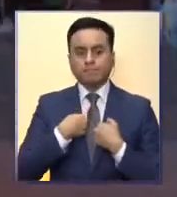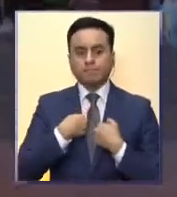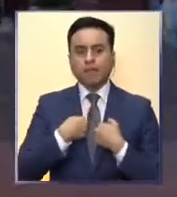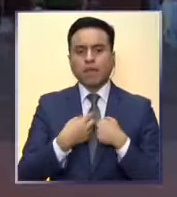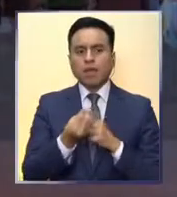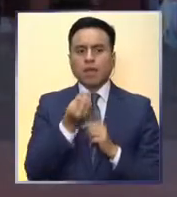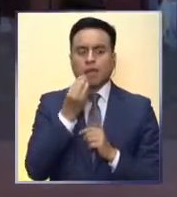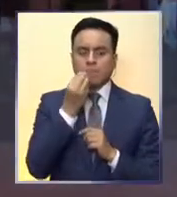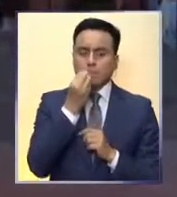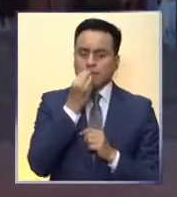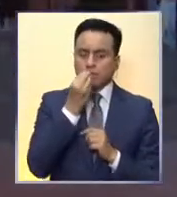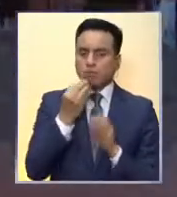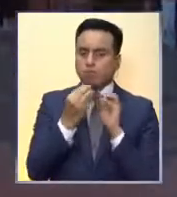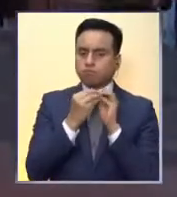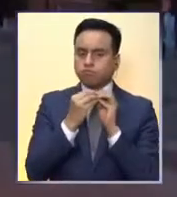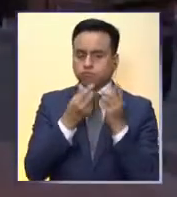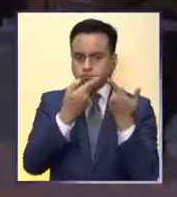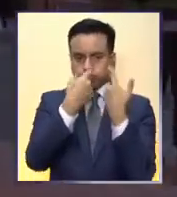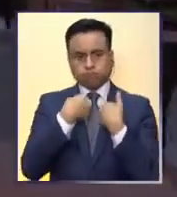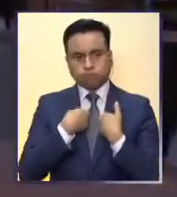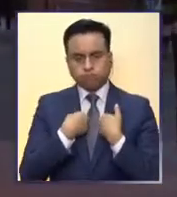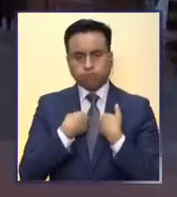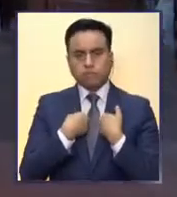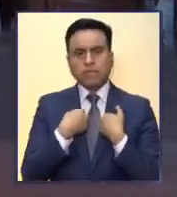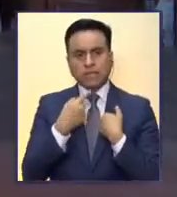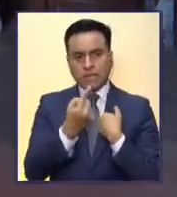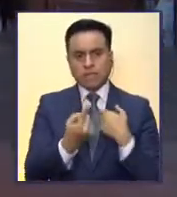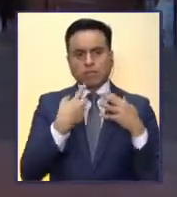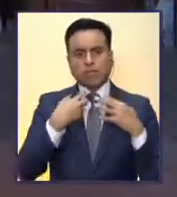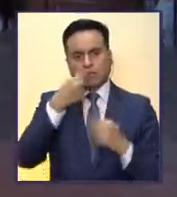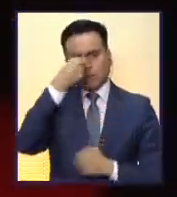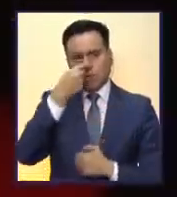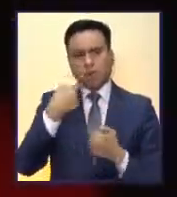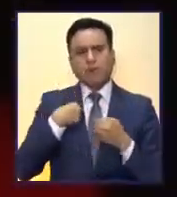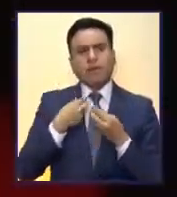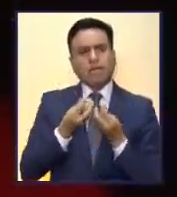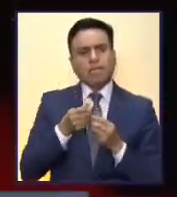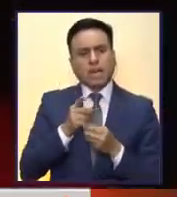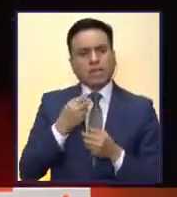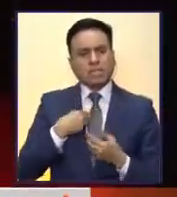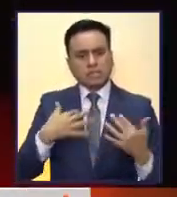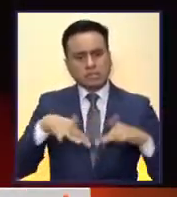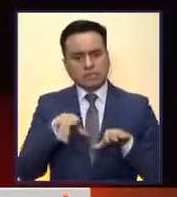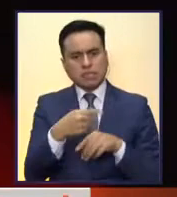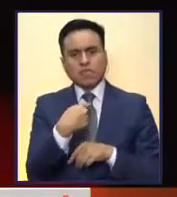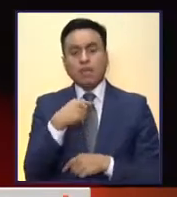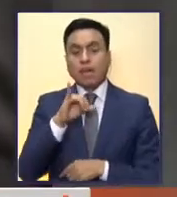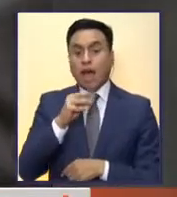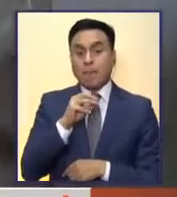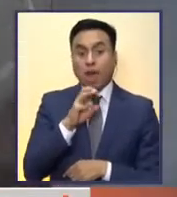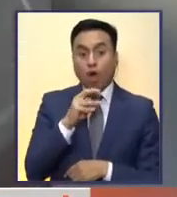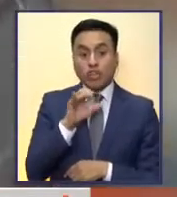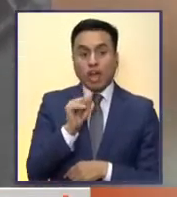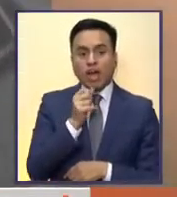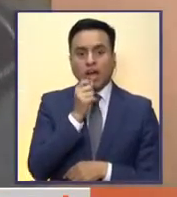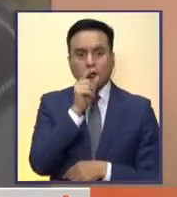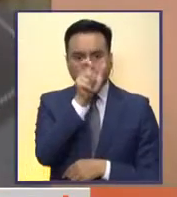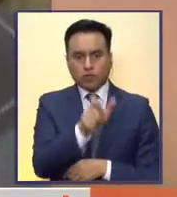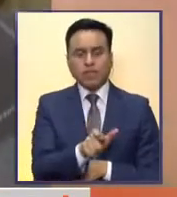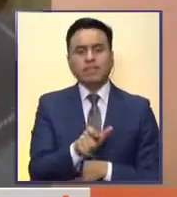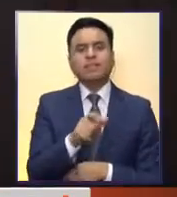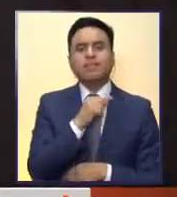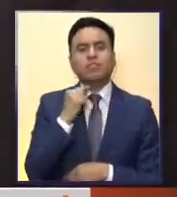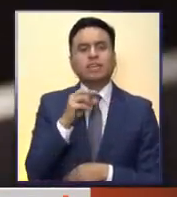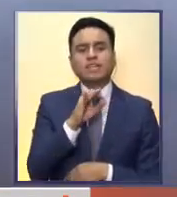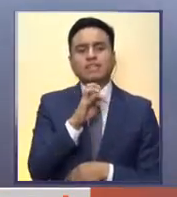besó y además intentó masturbarme los genitales. Es Jaime Concha, acusando al sacerdote Cristian